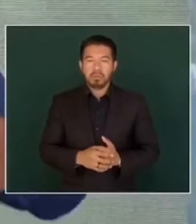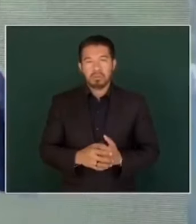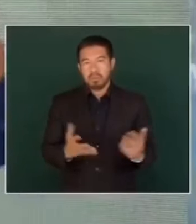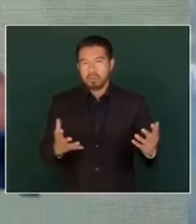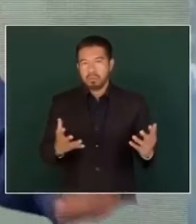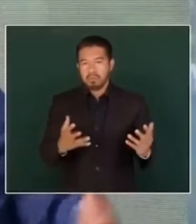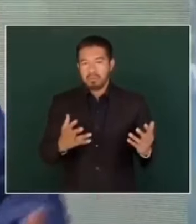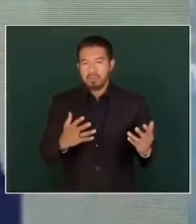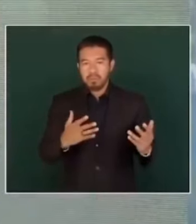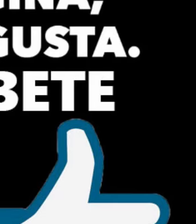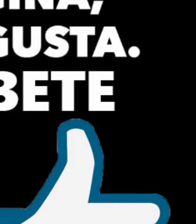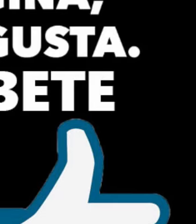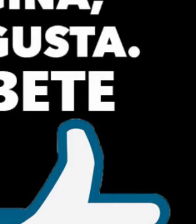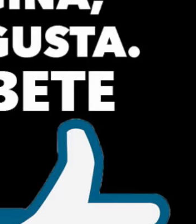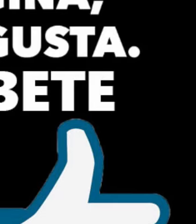de participar.